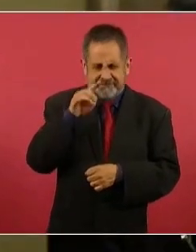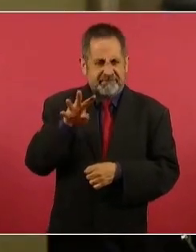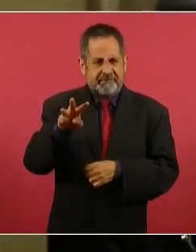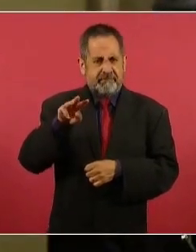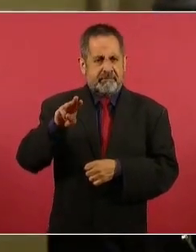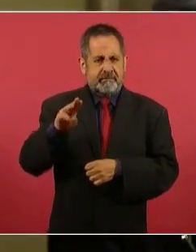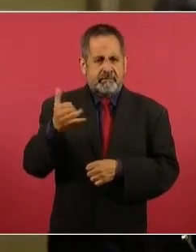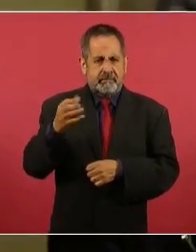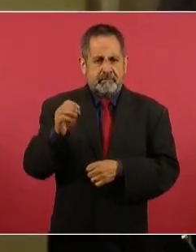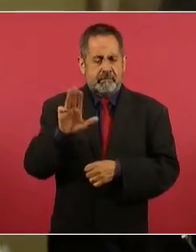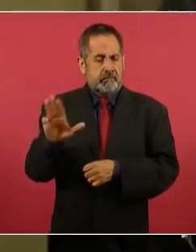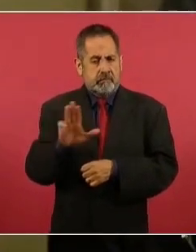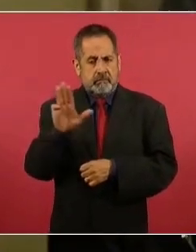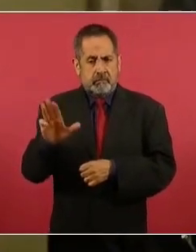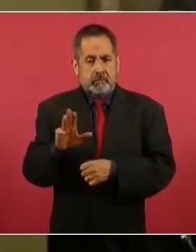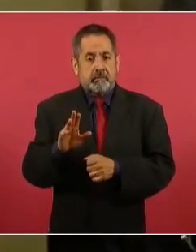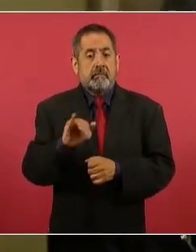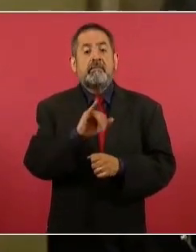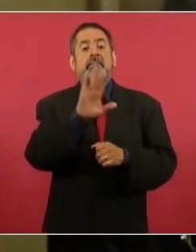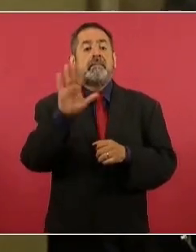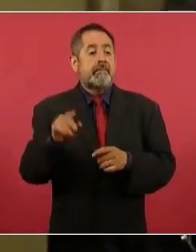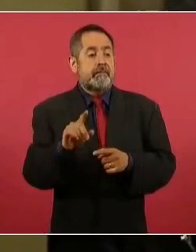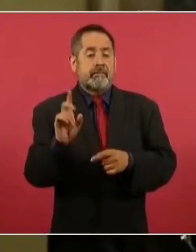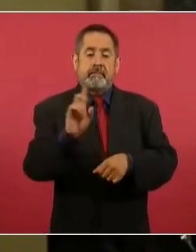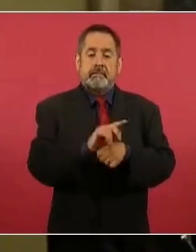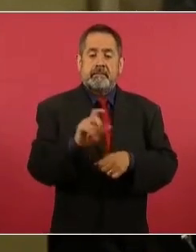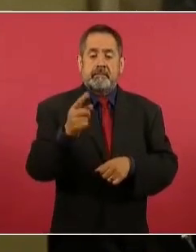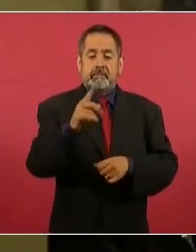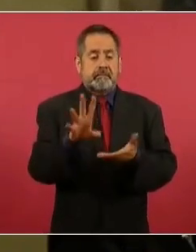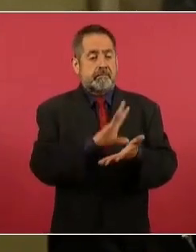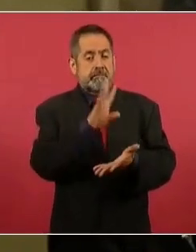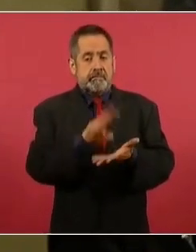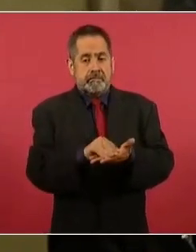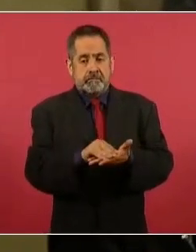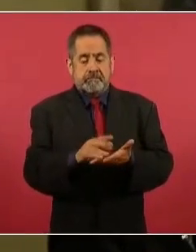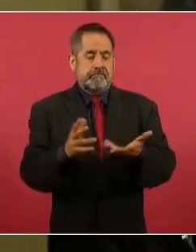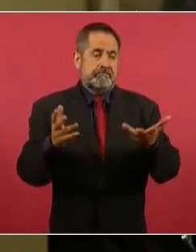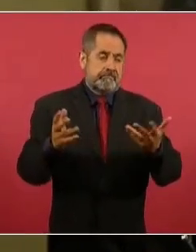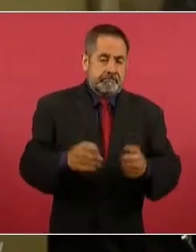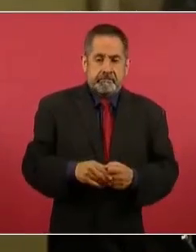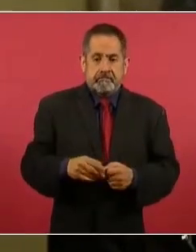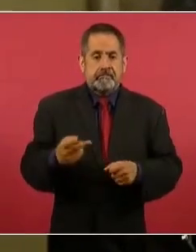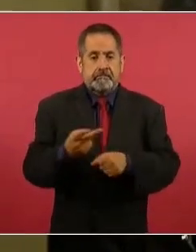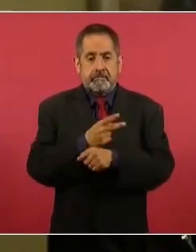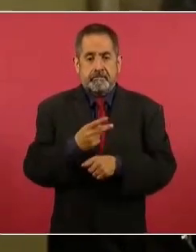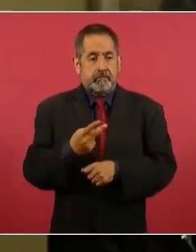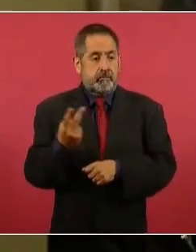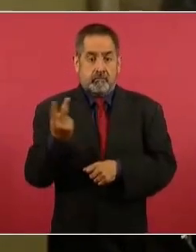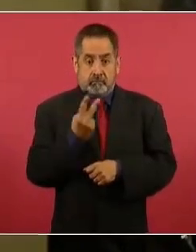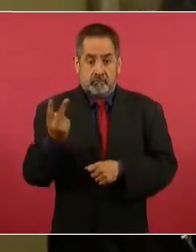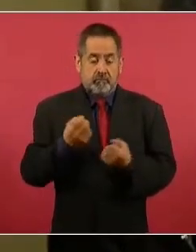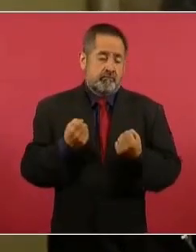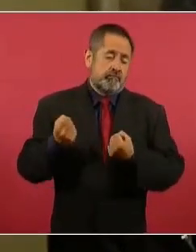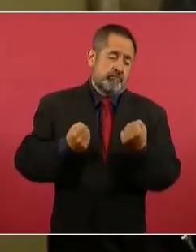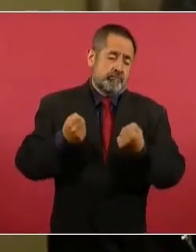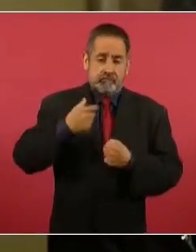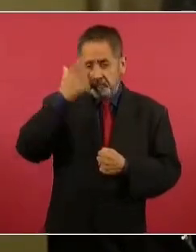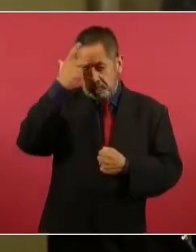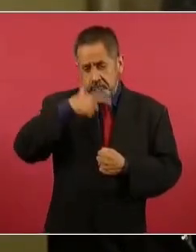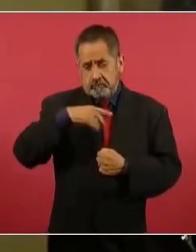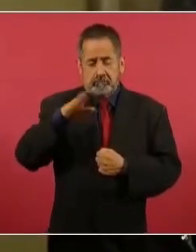mayo, miércoles, y la boda iba a ser el 21. Lo que sucedió es que ellos iban en la carretera en la